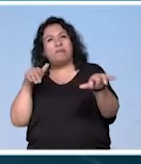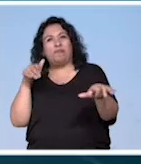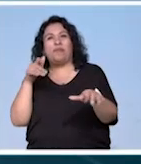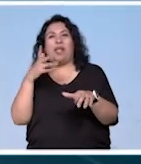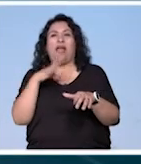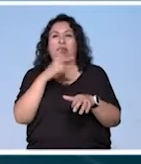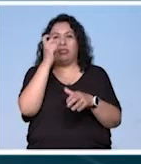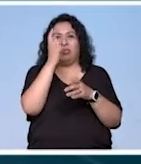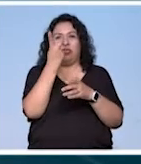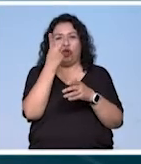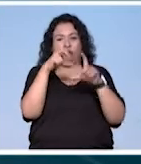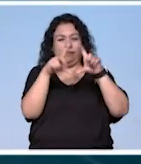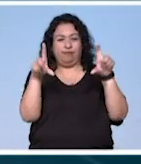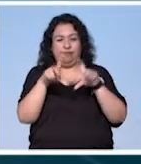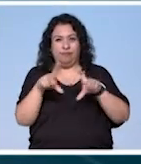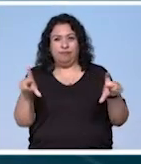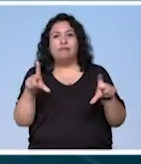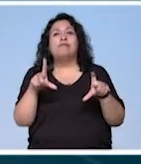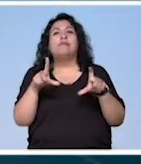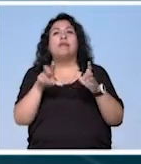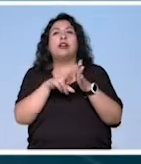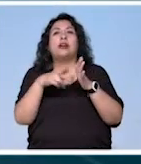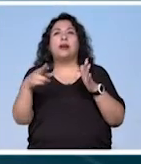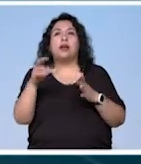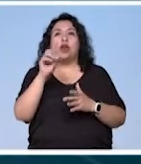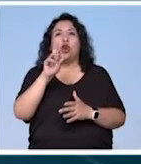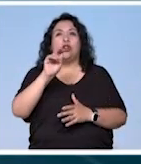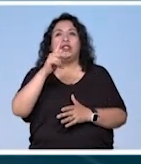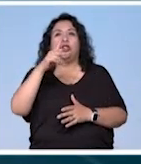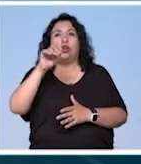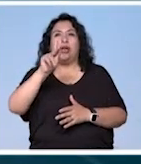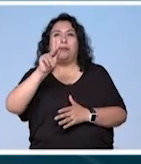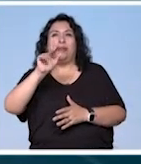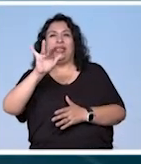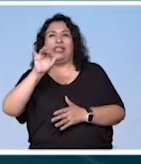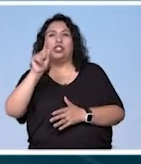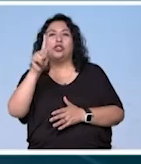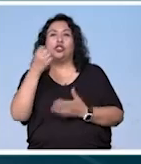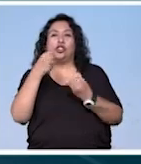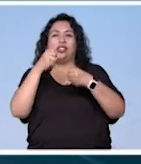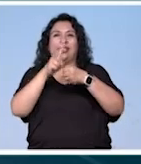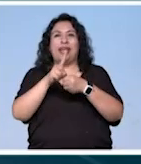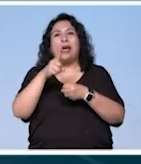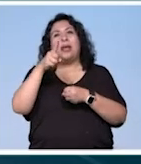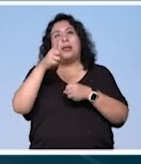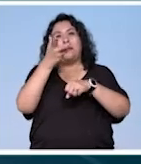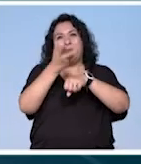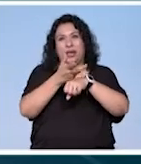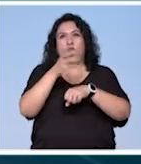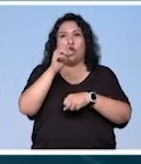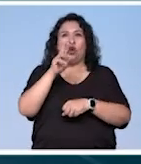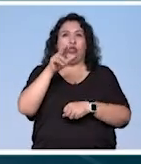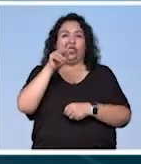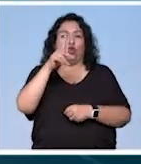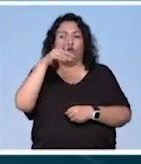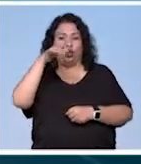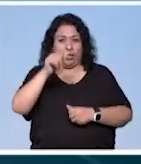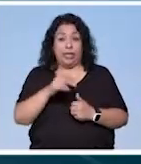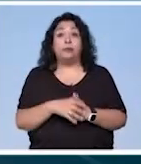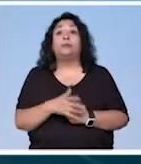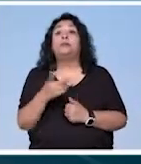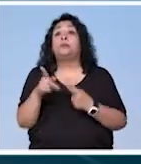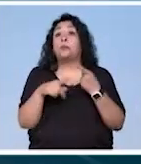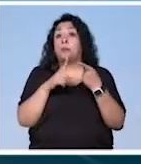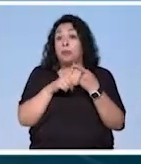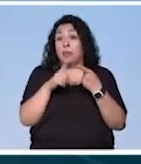dos artículos que se publicaron en la revista Ornithological Applications de la Sociedad Americana de Ornitología. En